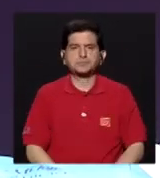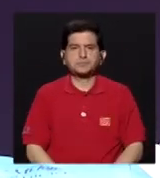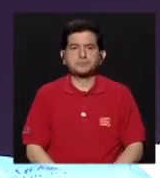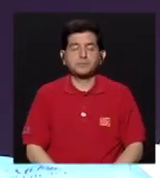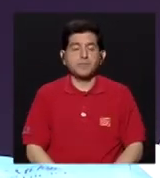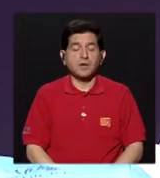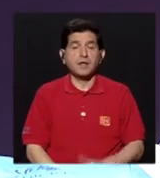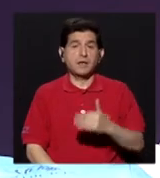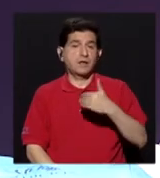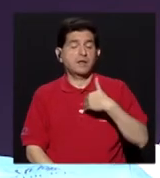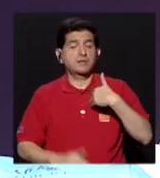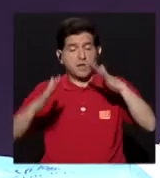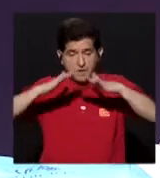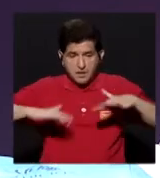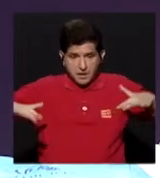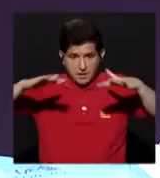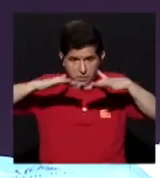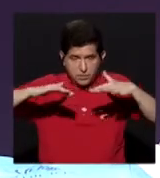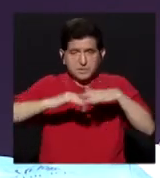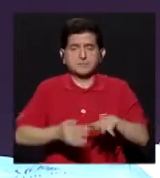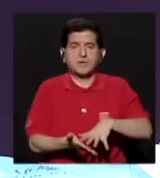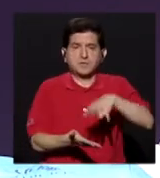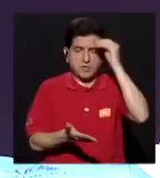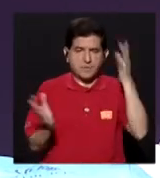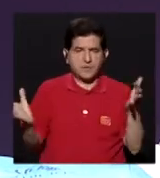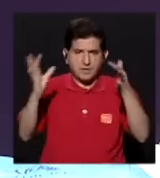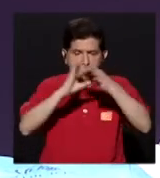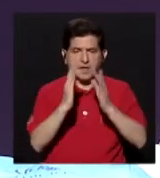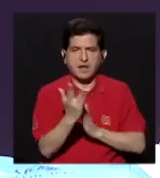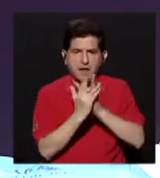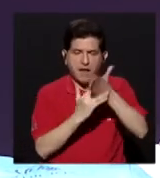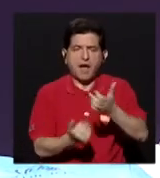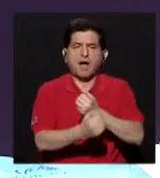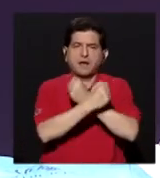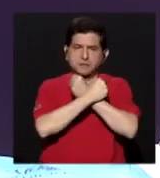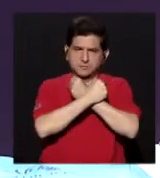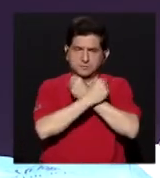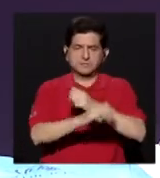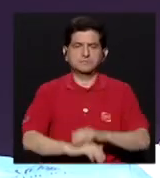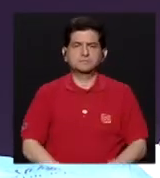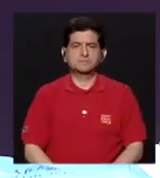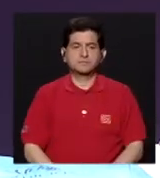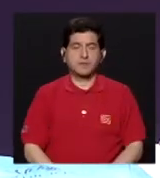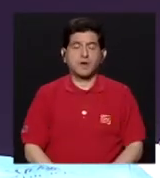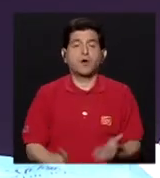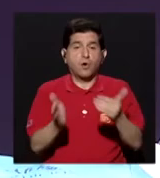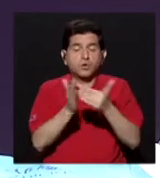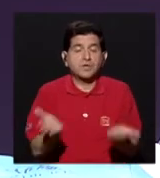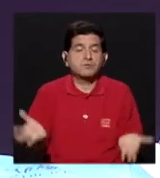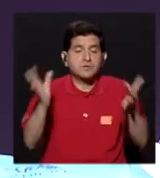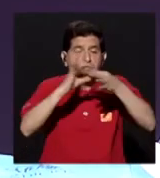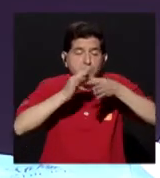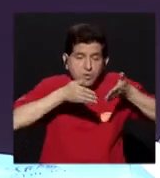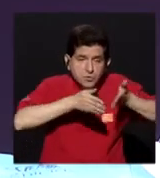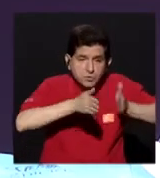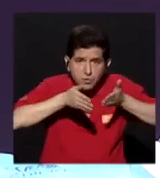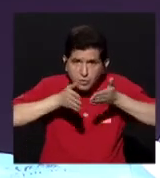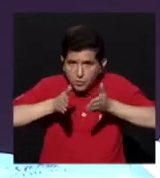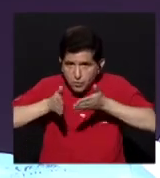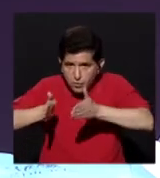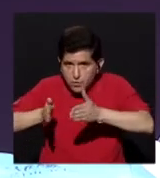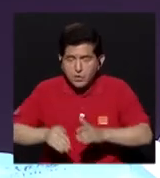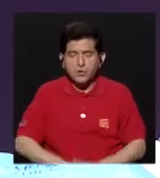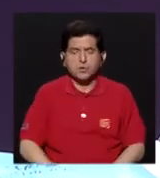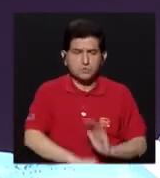que han contado con un espacio propicio para aprender a vincularse a través del amor. Y esta revinculación que hacen con sus hijos e hijas